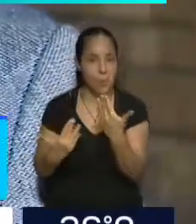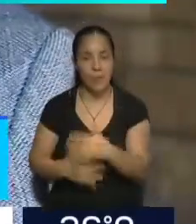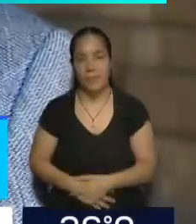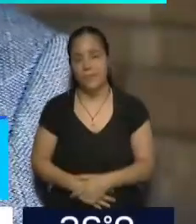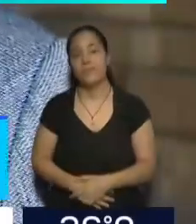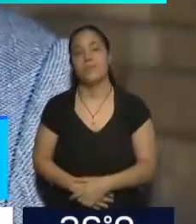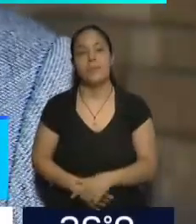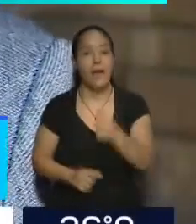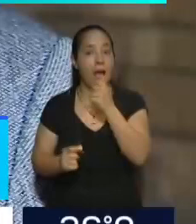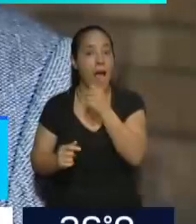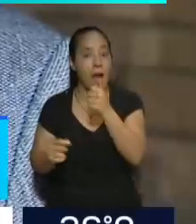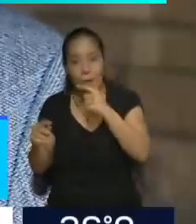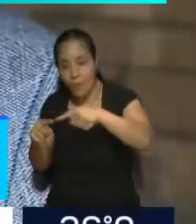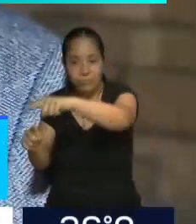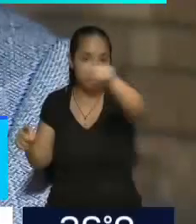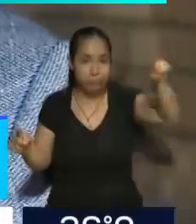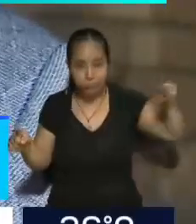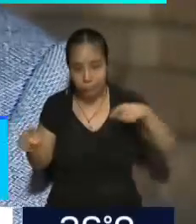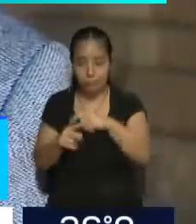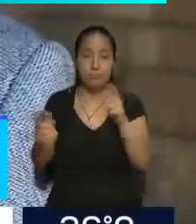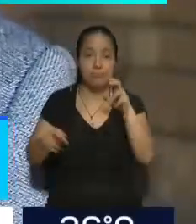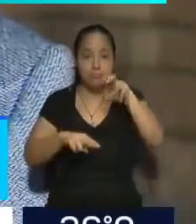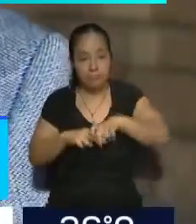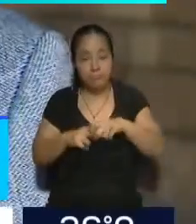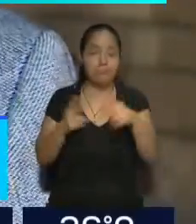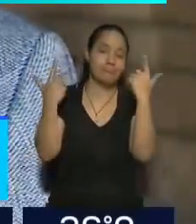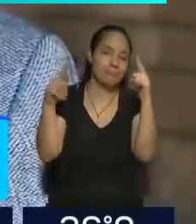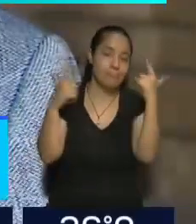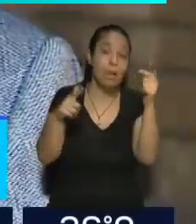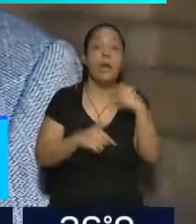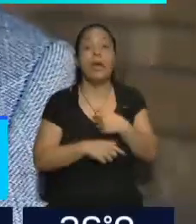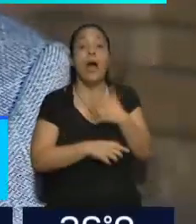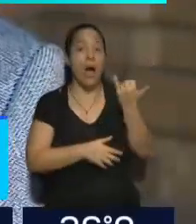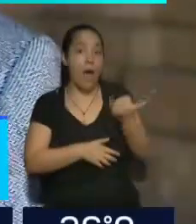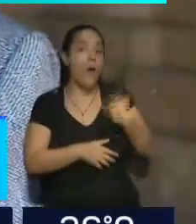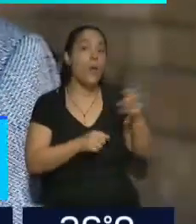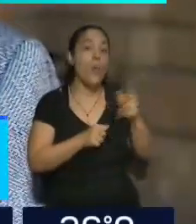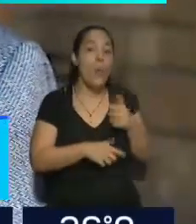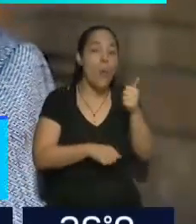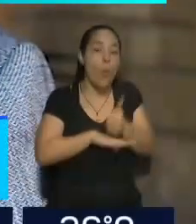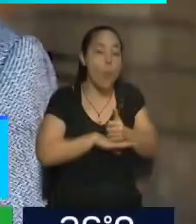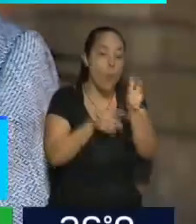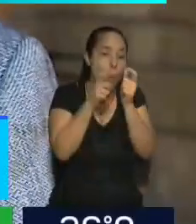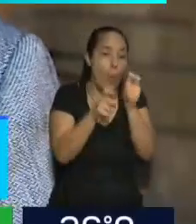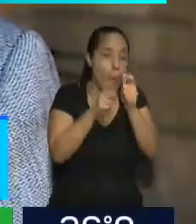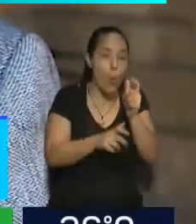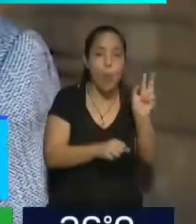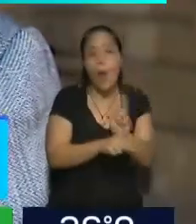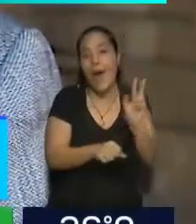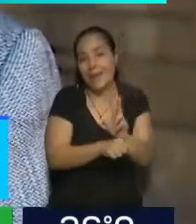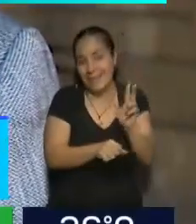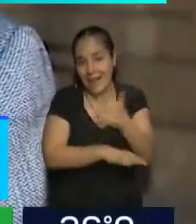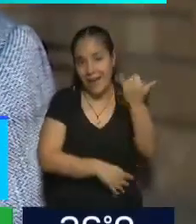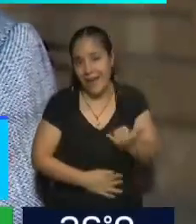caso de los espejos de agua se han redoblado las guardias para estas actividades para este fin de semana. Vale en